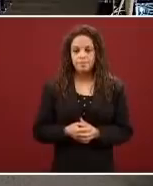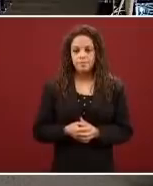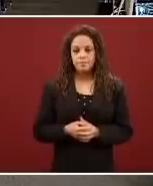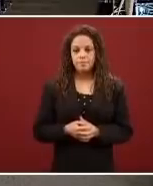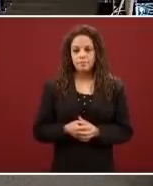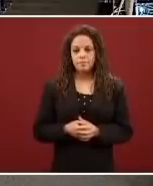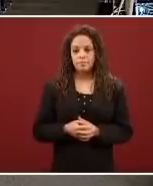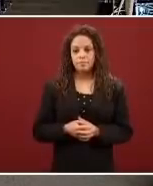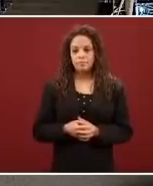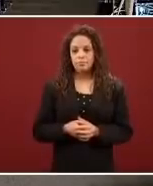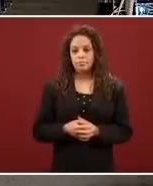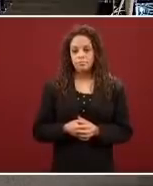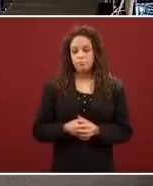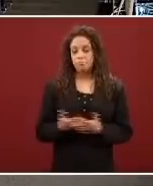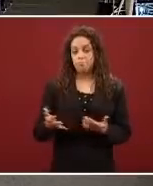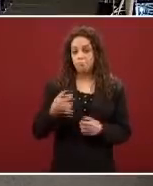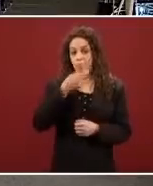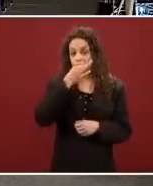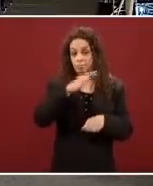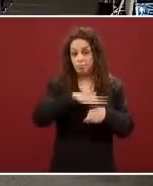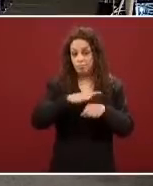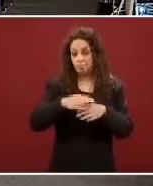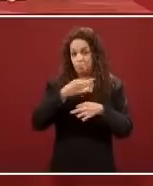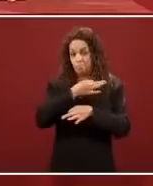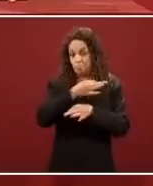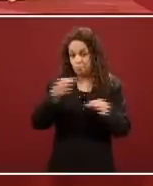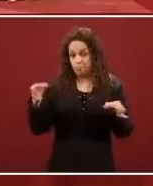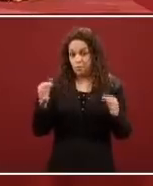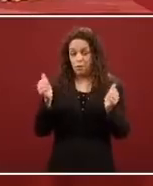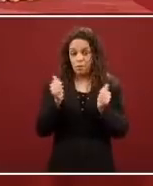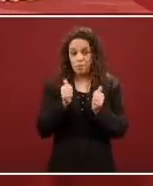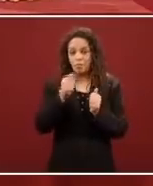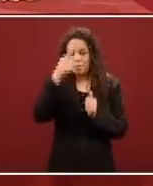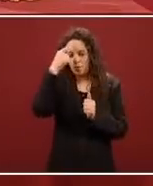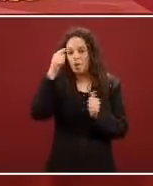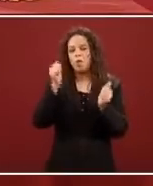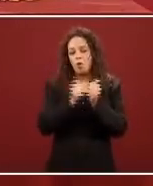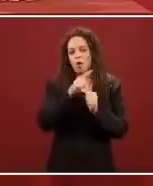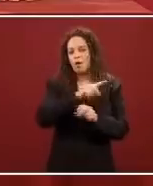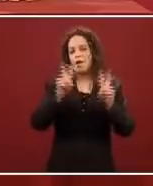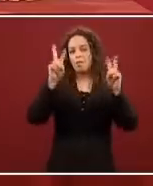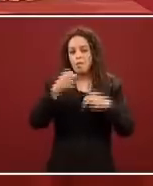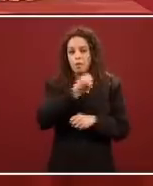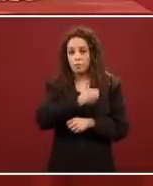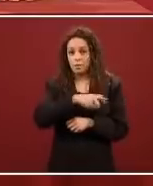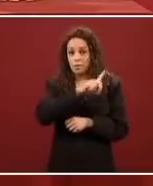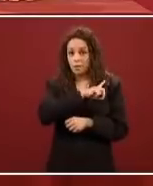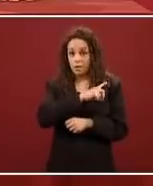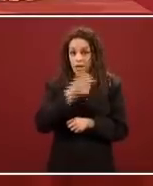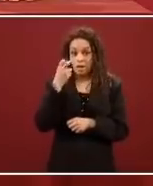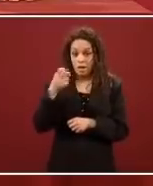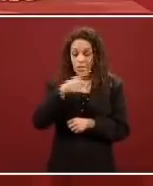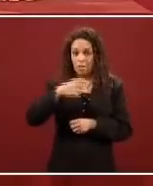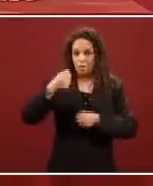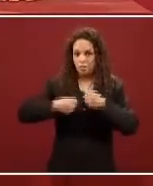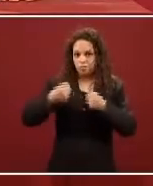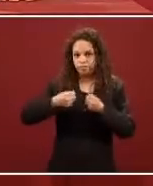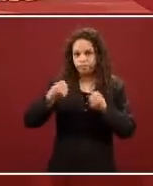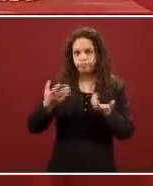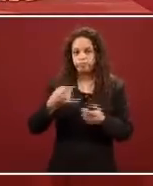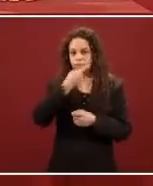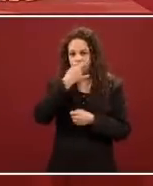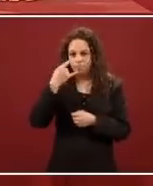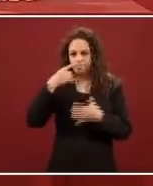promoción de la salud con este tipo de operativos. Es importante hacer promoción de la salud. Sí, sí lo